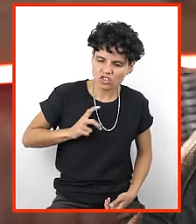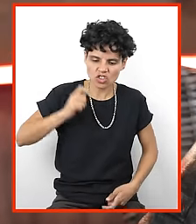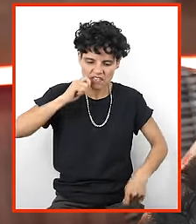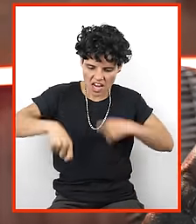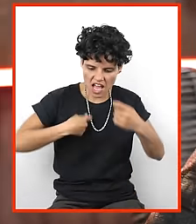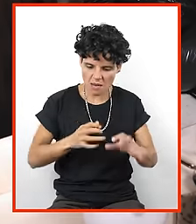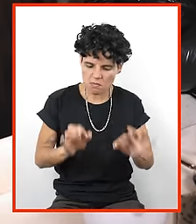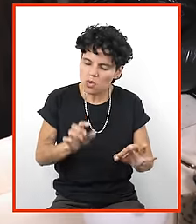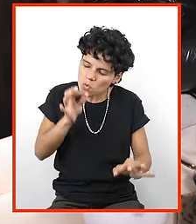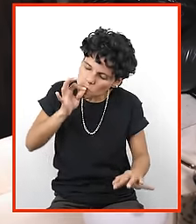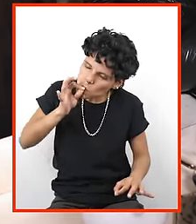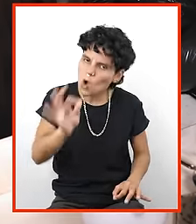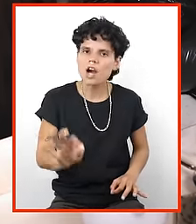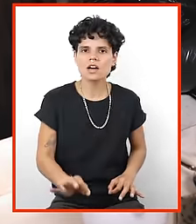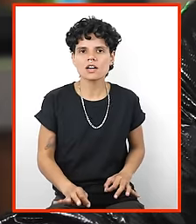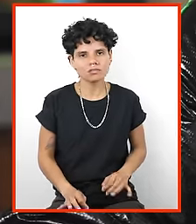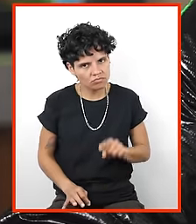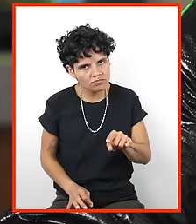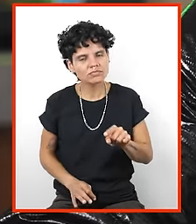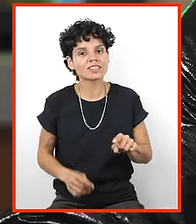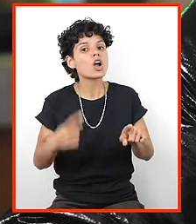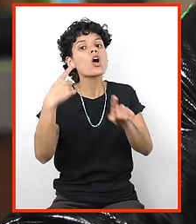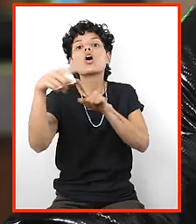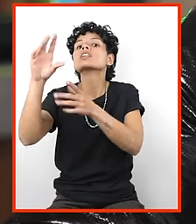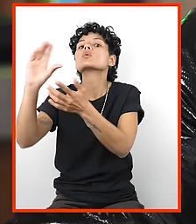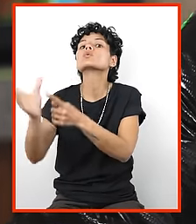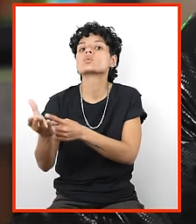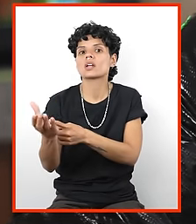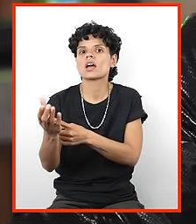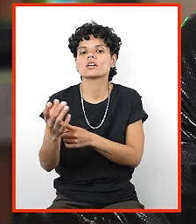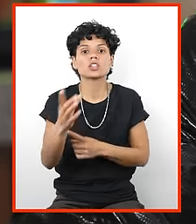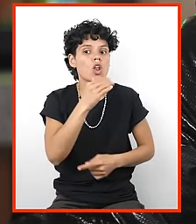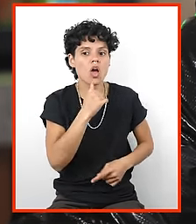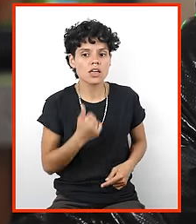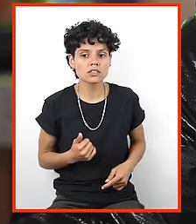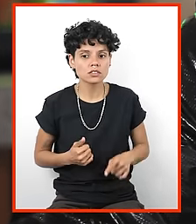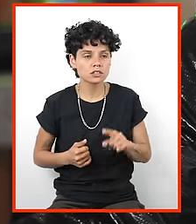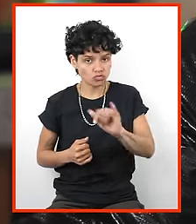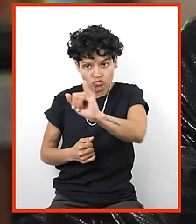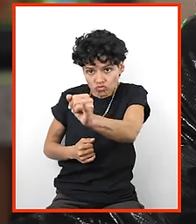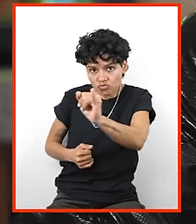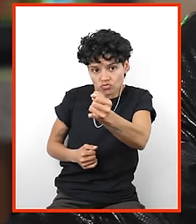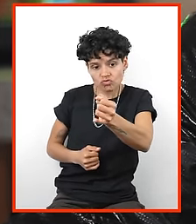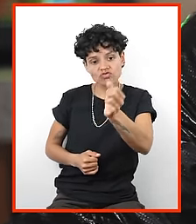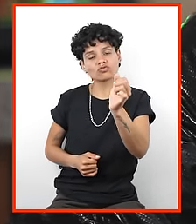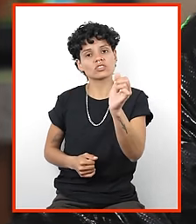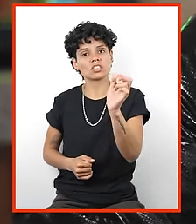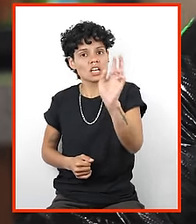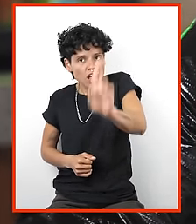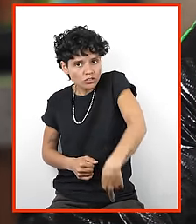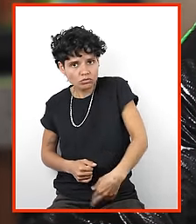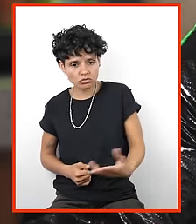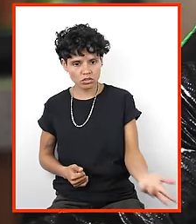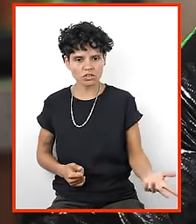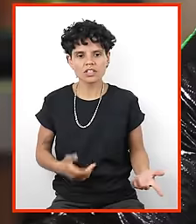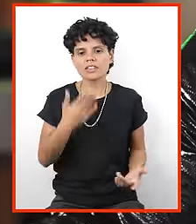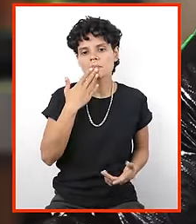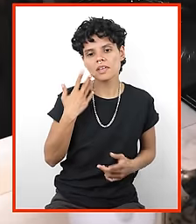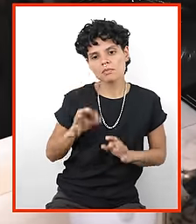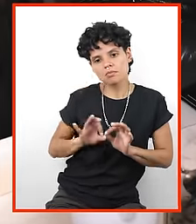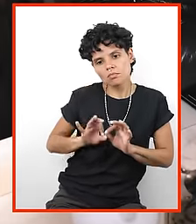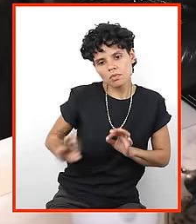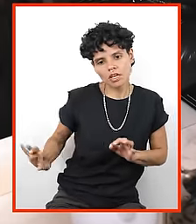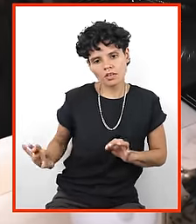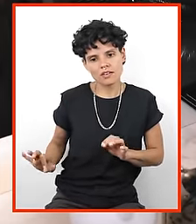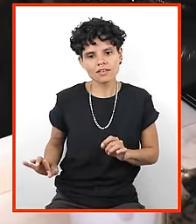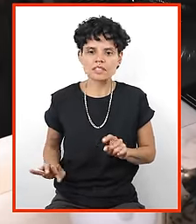buena la comida. Sí, y si no te la tiráis. En otras culturas. En otras culturas. En otras culturas. Es verdad. Sí. Y además siempre va a ser mejor un pedito que un intestino rotito.